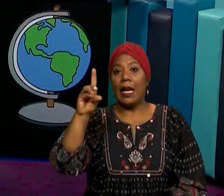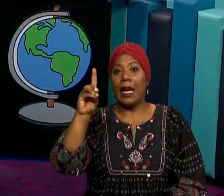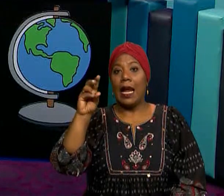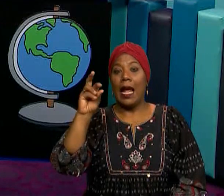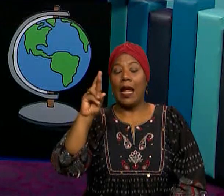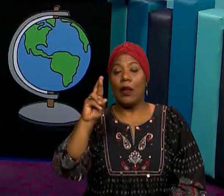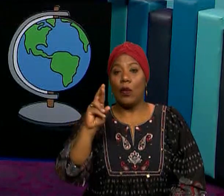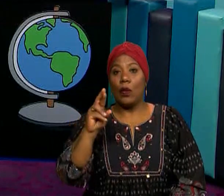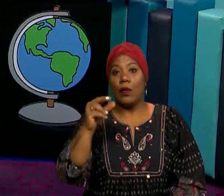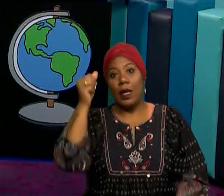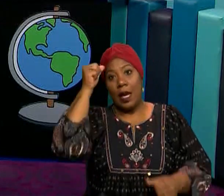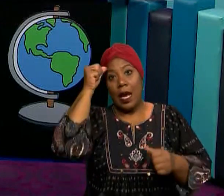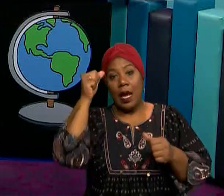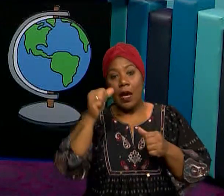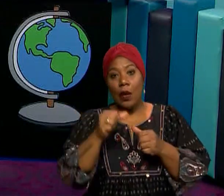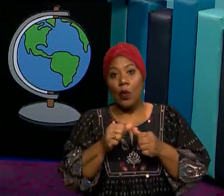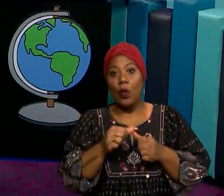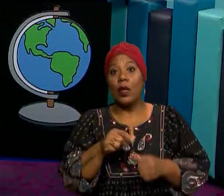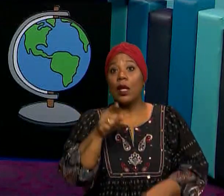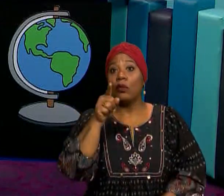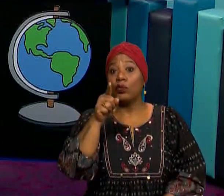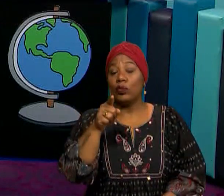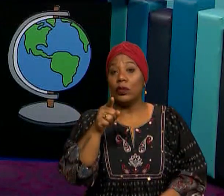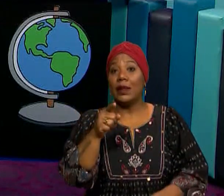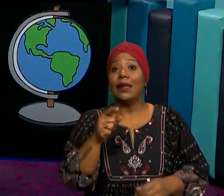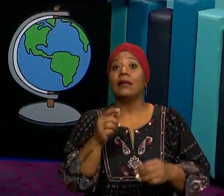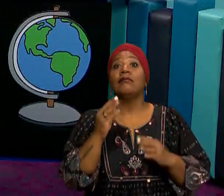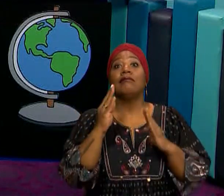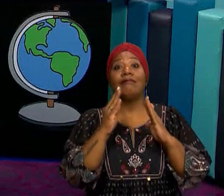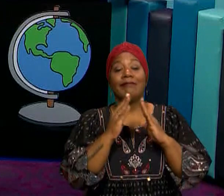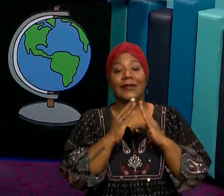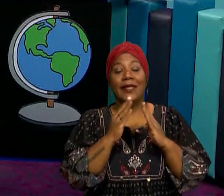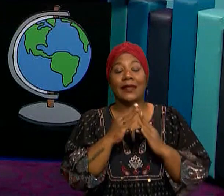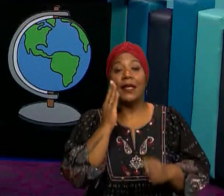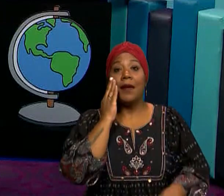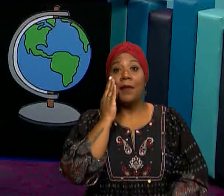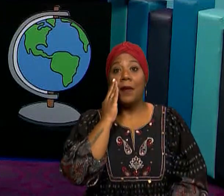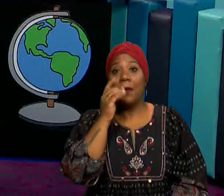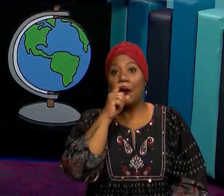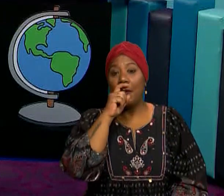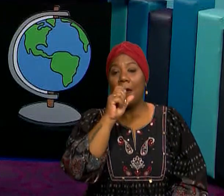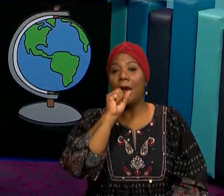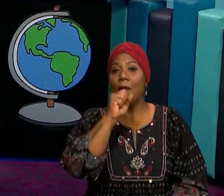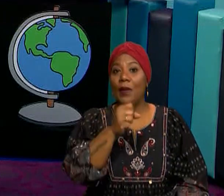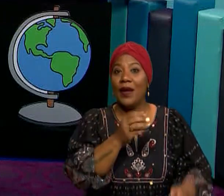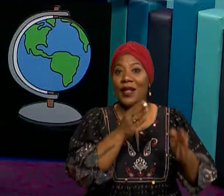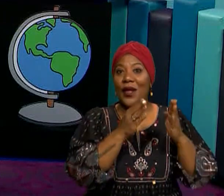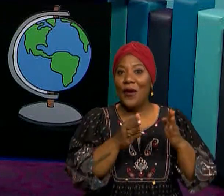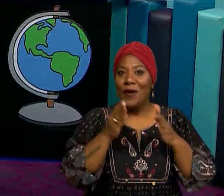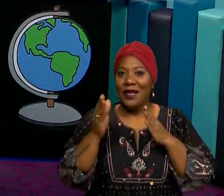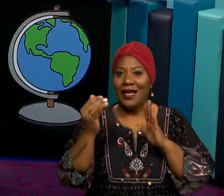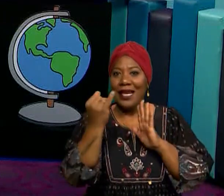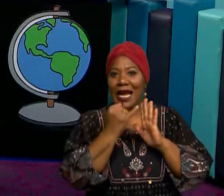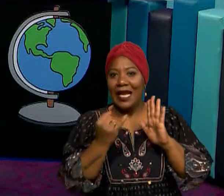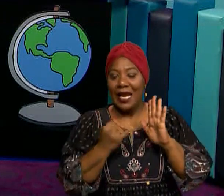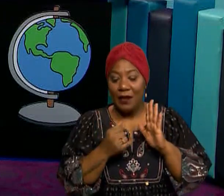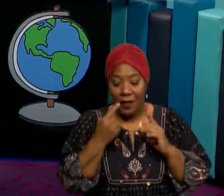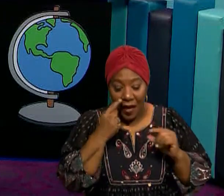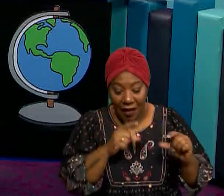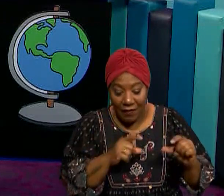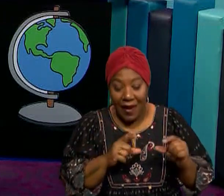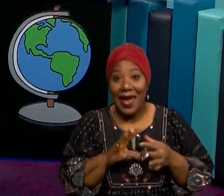imágenes. Recuerde que usted en casa con mamá y papá puede ordenar las imágenes y poder sacar